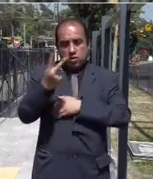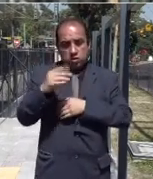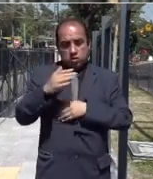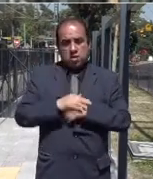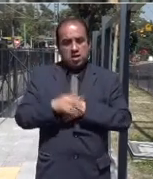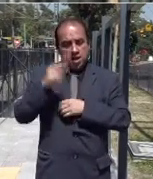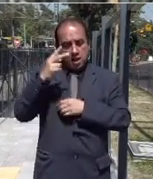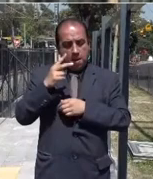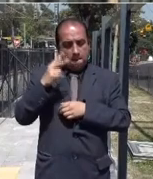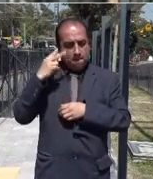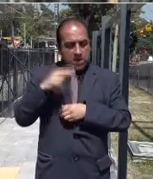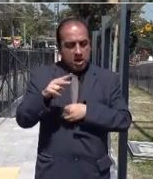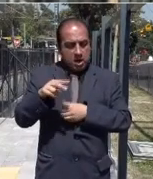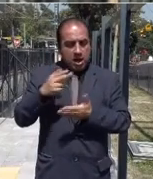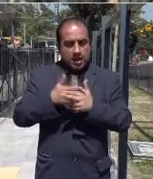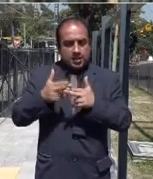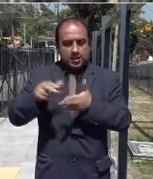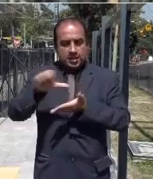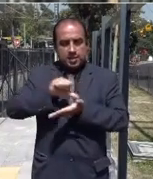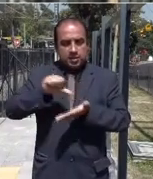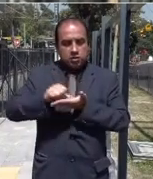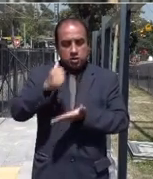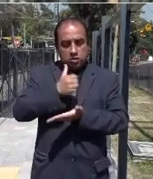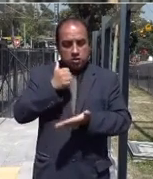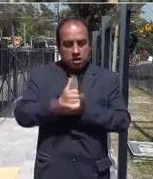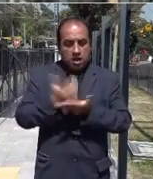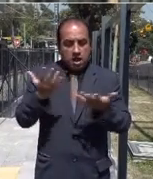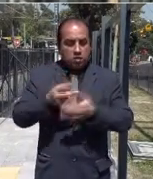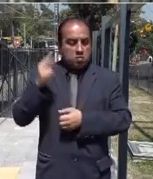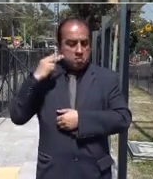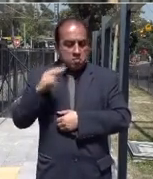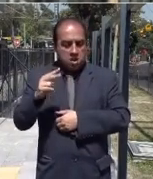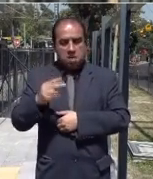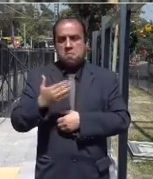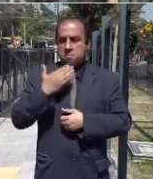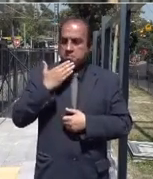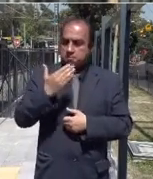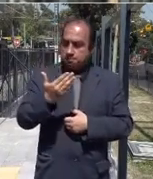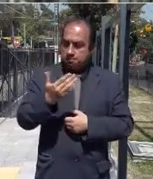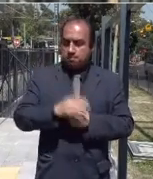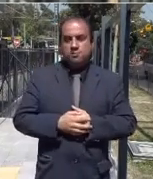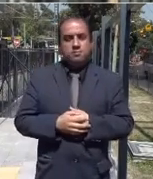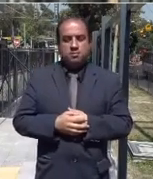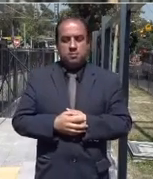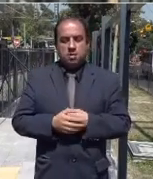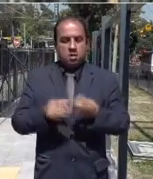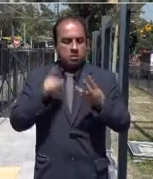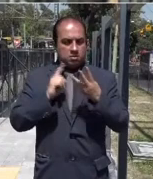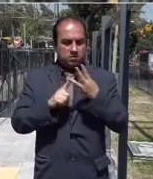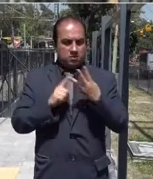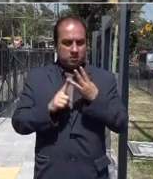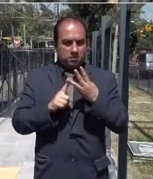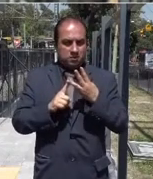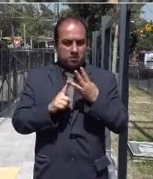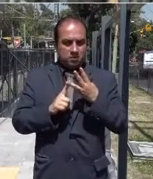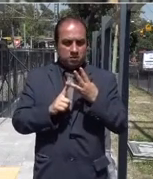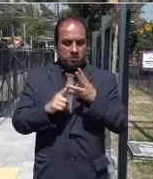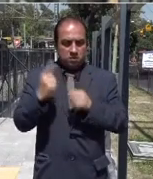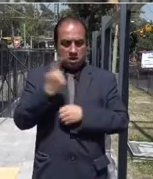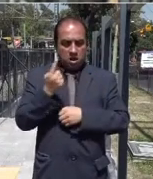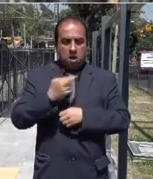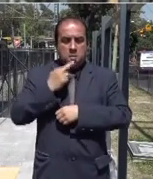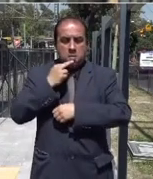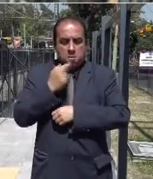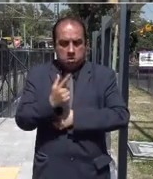de la ciudad, es un viaje con mucha certidumbre. Lo tercero es que la